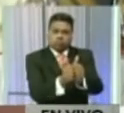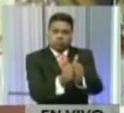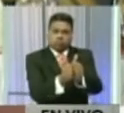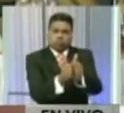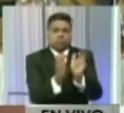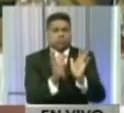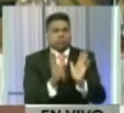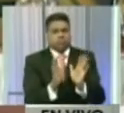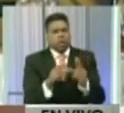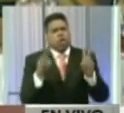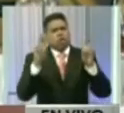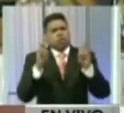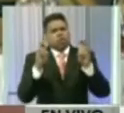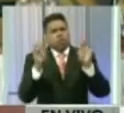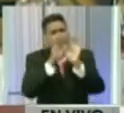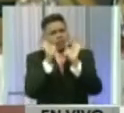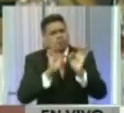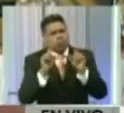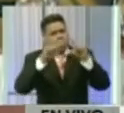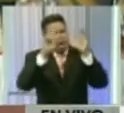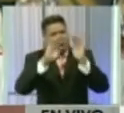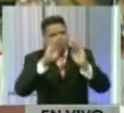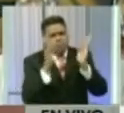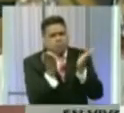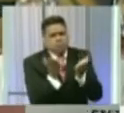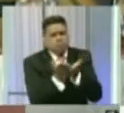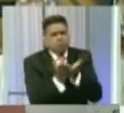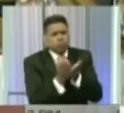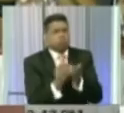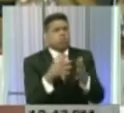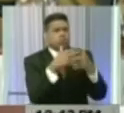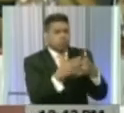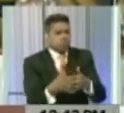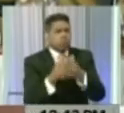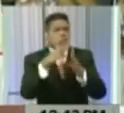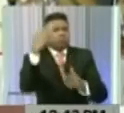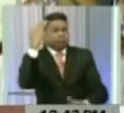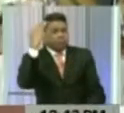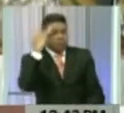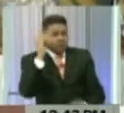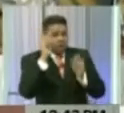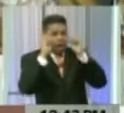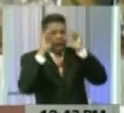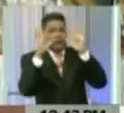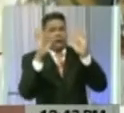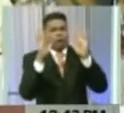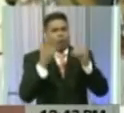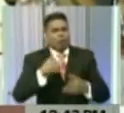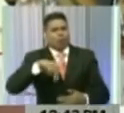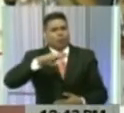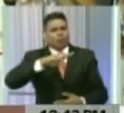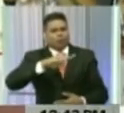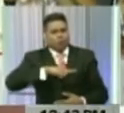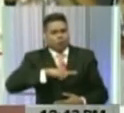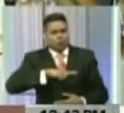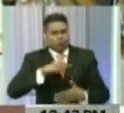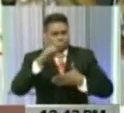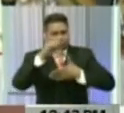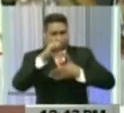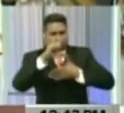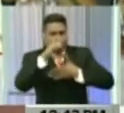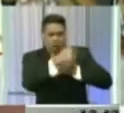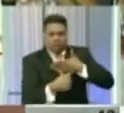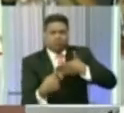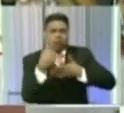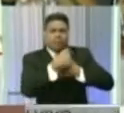Hay una nueva geopolítica, pues. Y el imperialismo está clarito y está actuando, está actuando. Quienes tenemos que estar claros somos los cuadros de los países latinoamericanos,